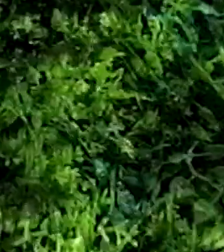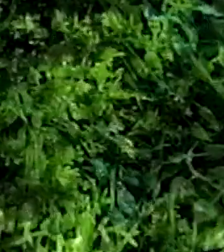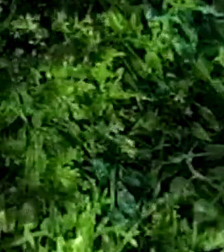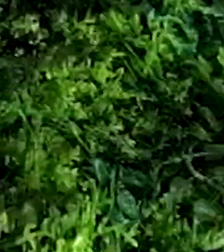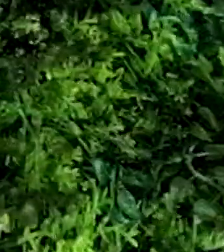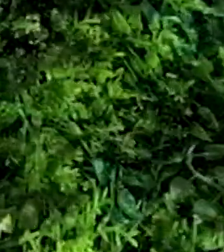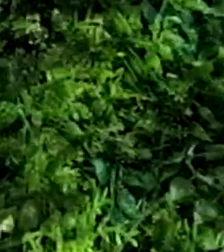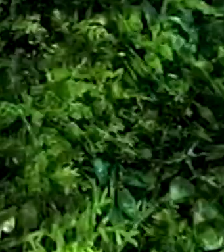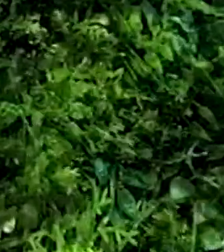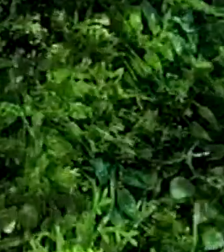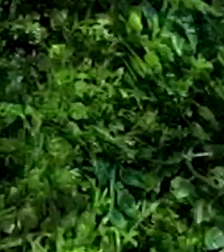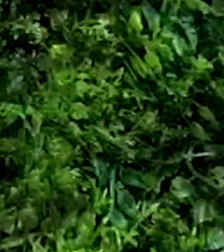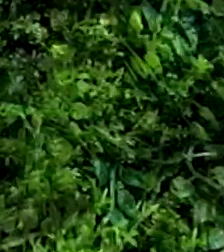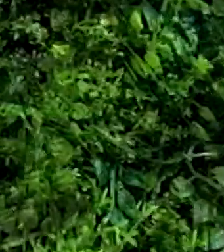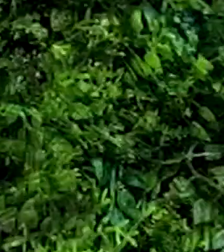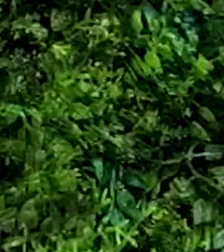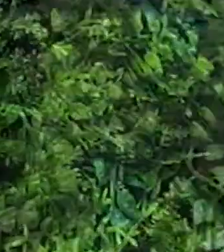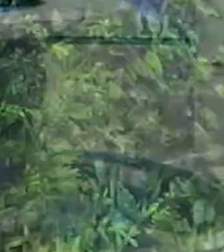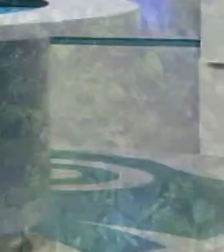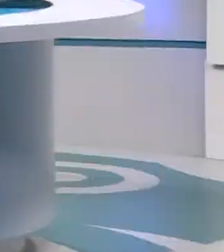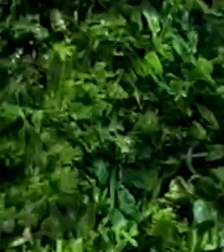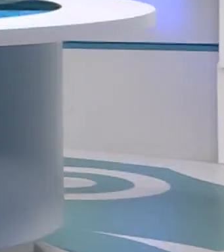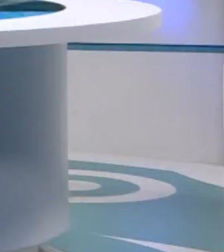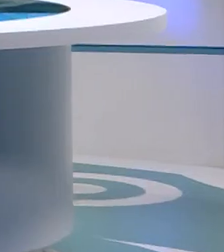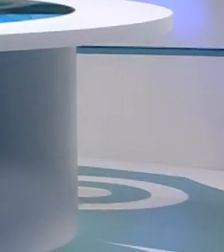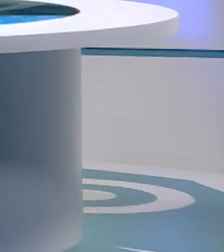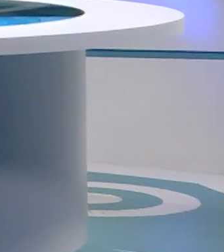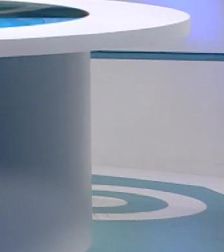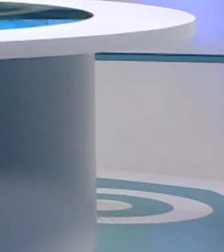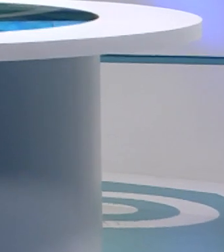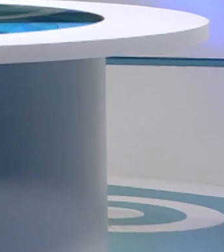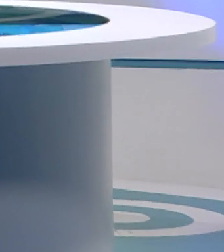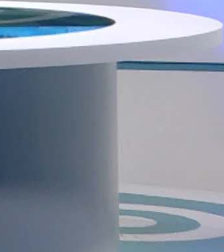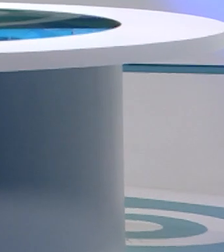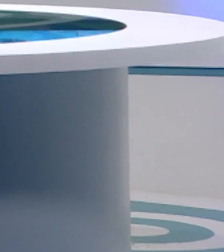ambiente con los Pérez al Rescate y el Banco.